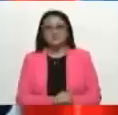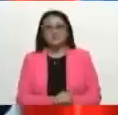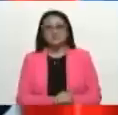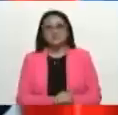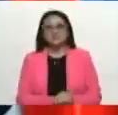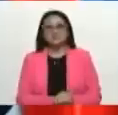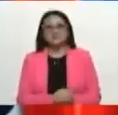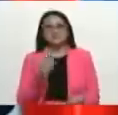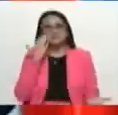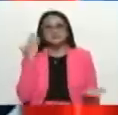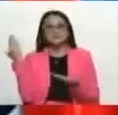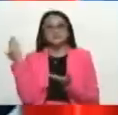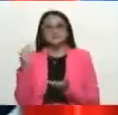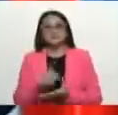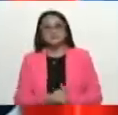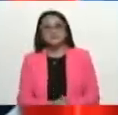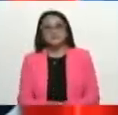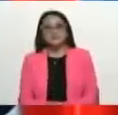Aquí está.